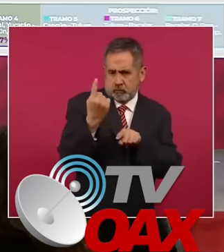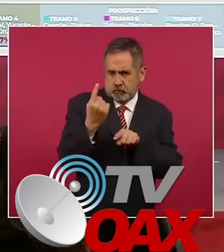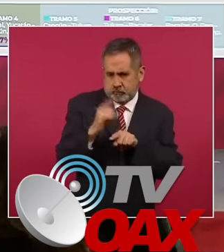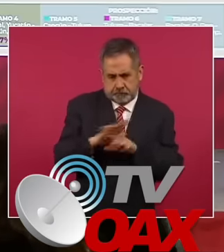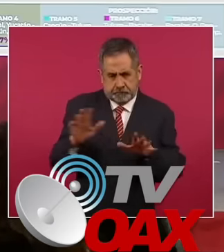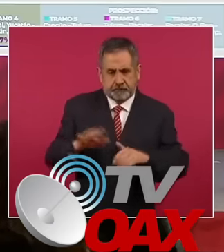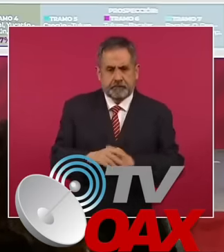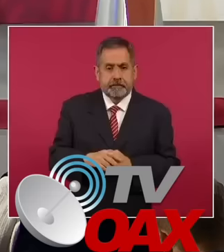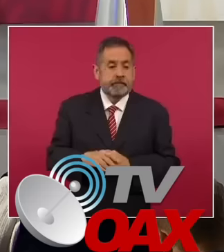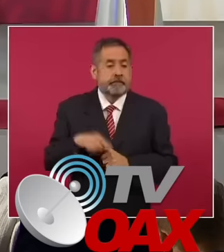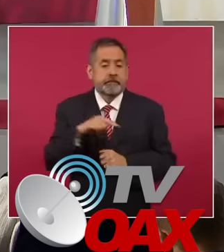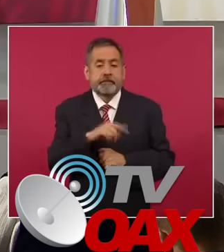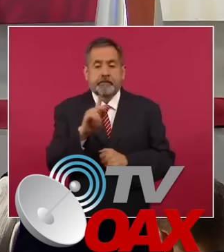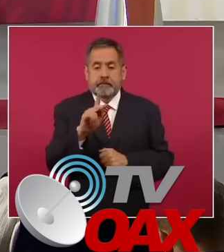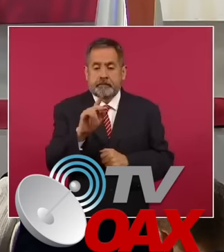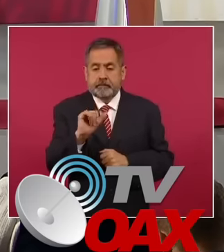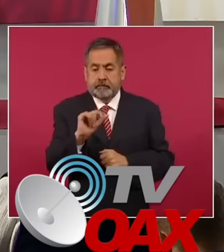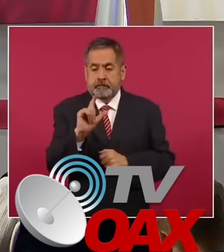De Palenque